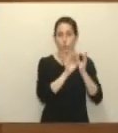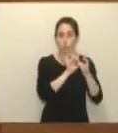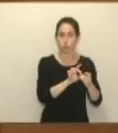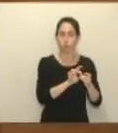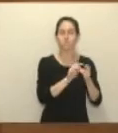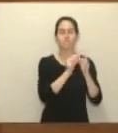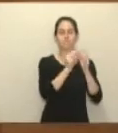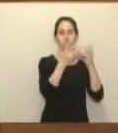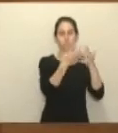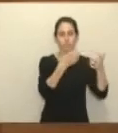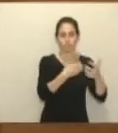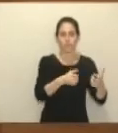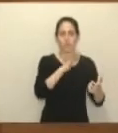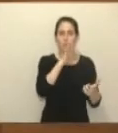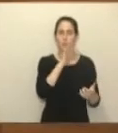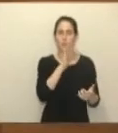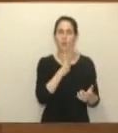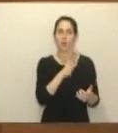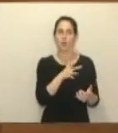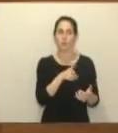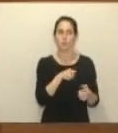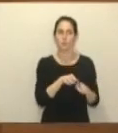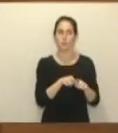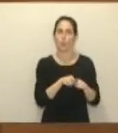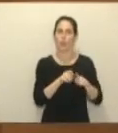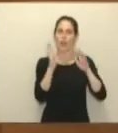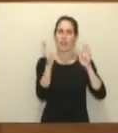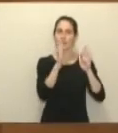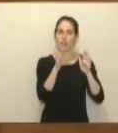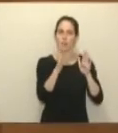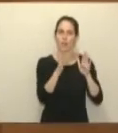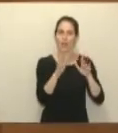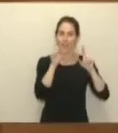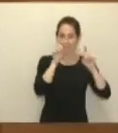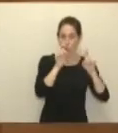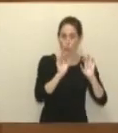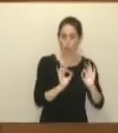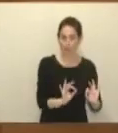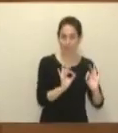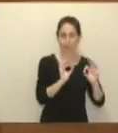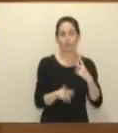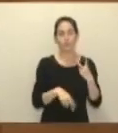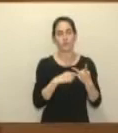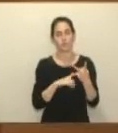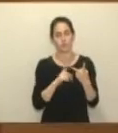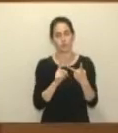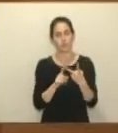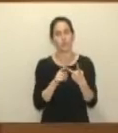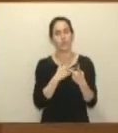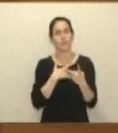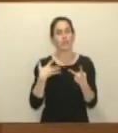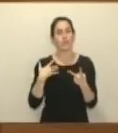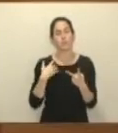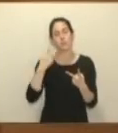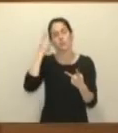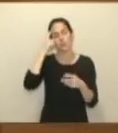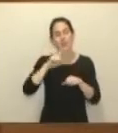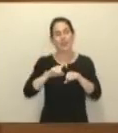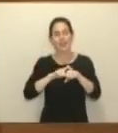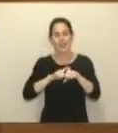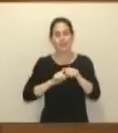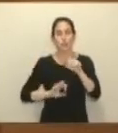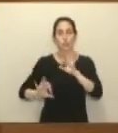para reforzar precisamente su papel como etapa con carácter educativo, y por otra, los requisitos, organización